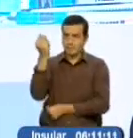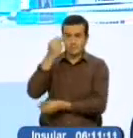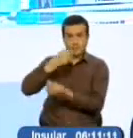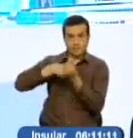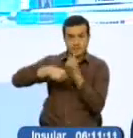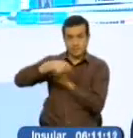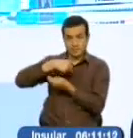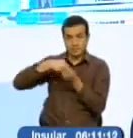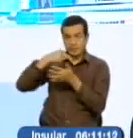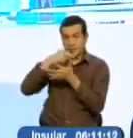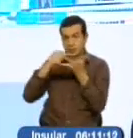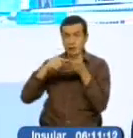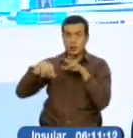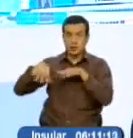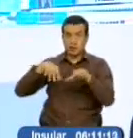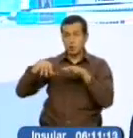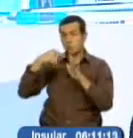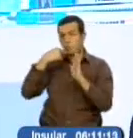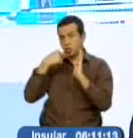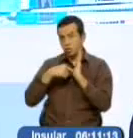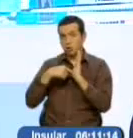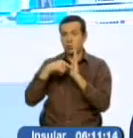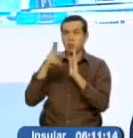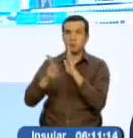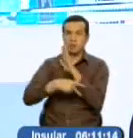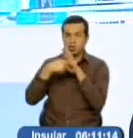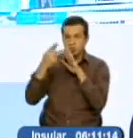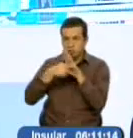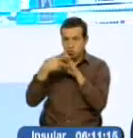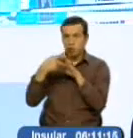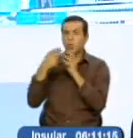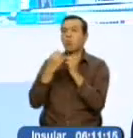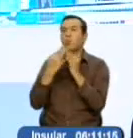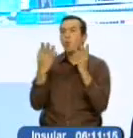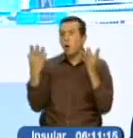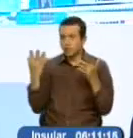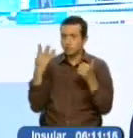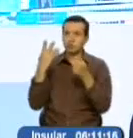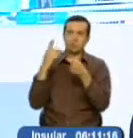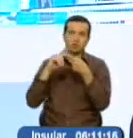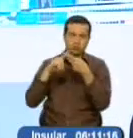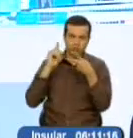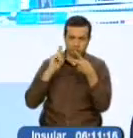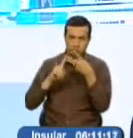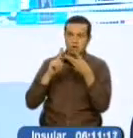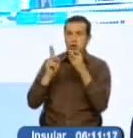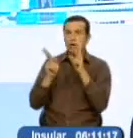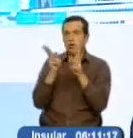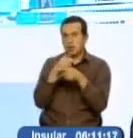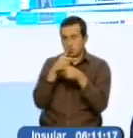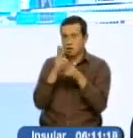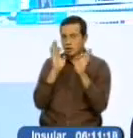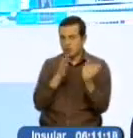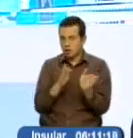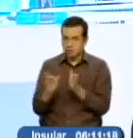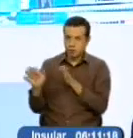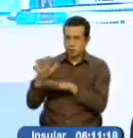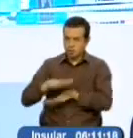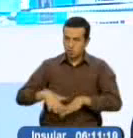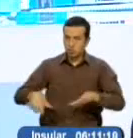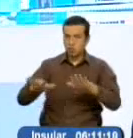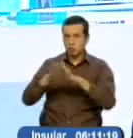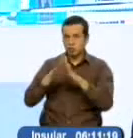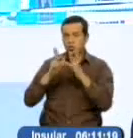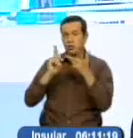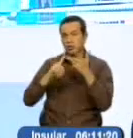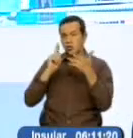que incluyen actividades, es decir, perforación de X número de pozos, tratamientos de reacondicionamiento de X número de